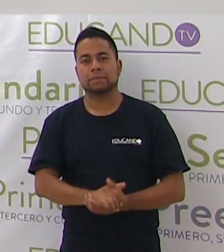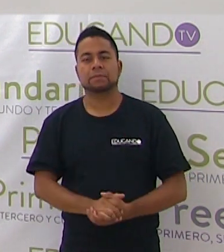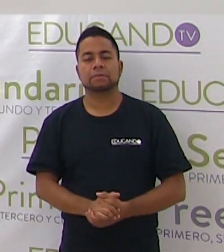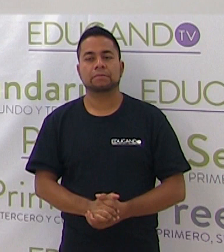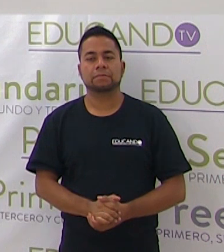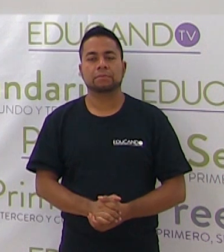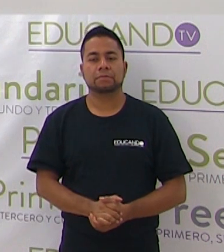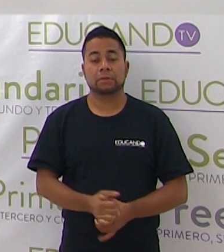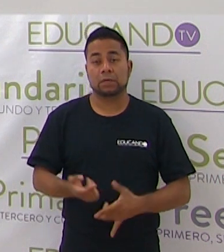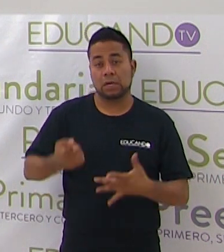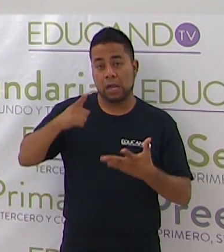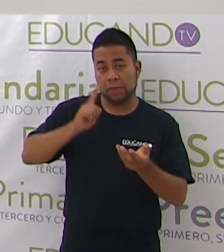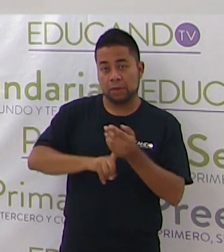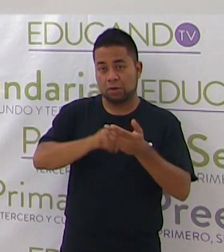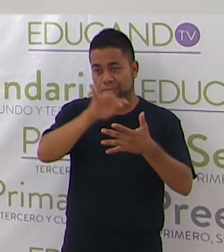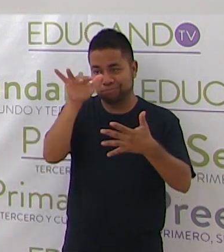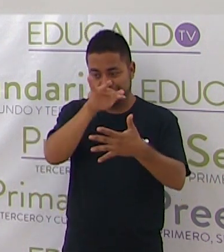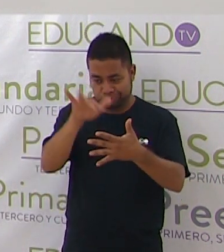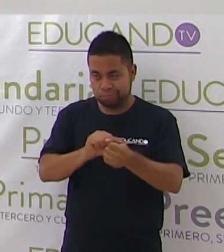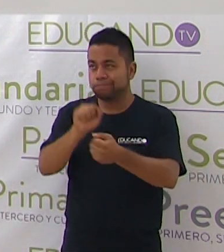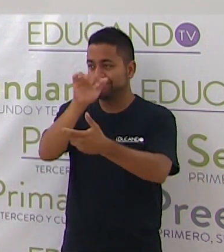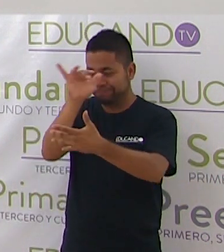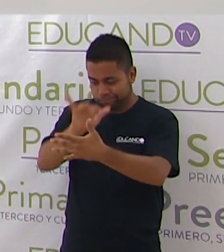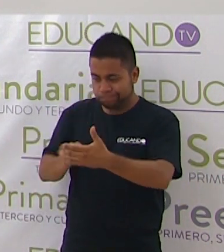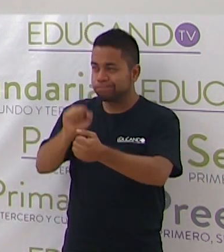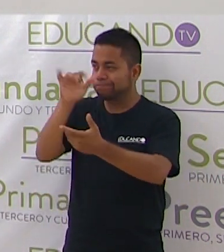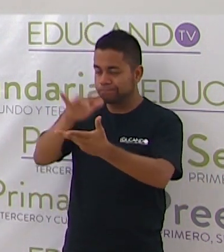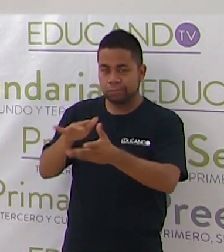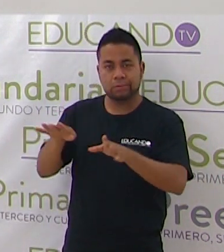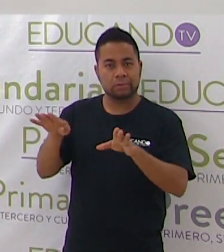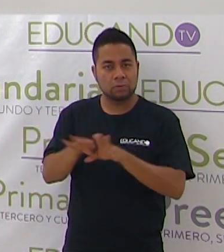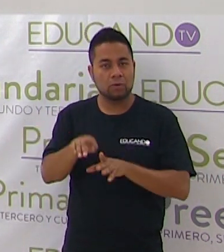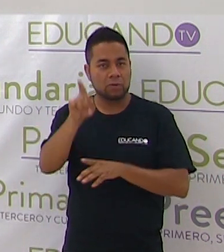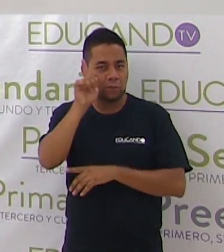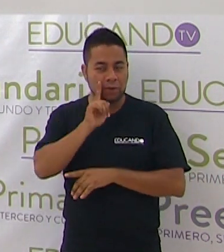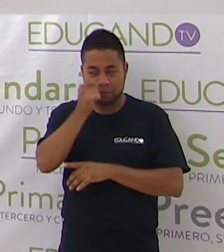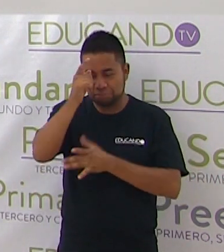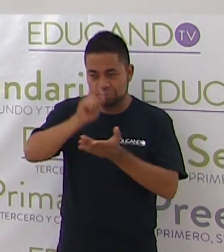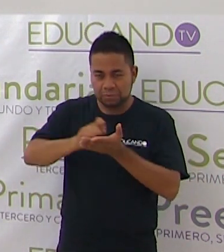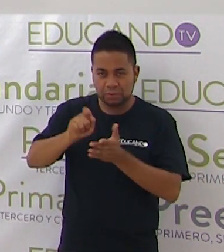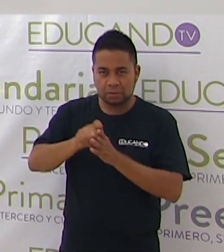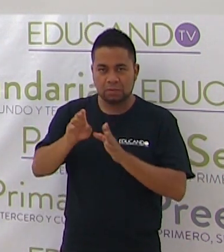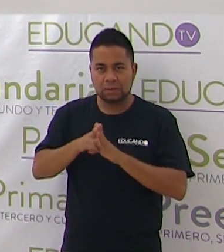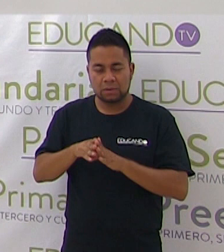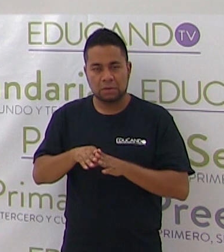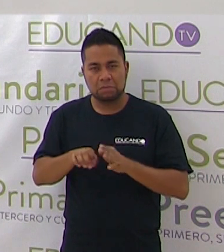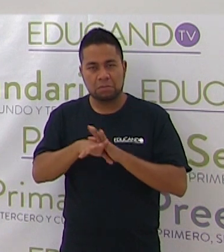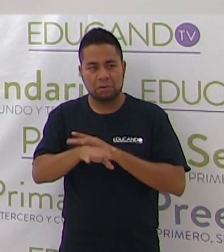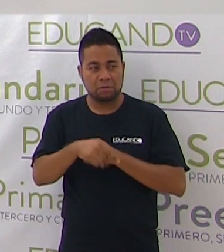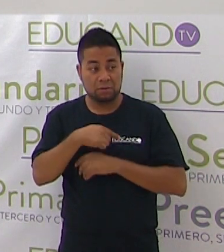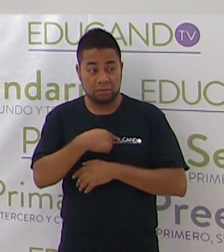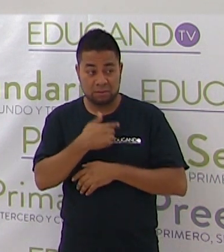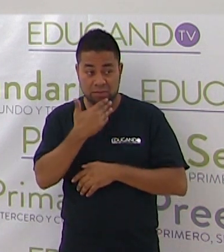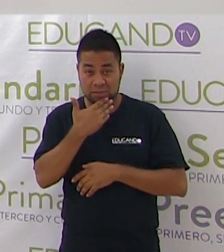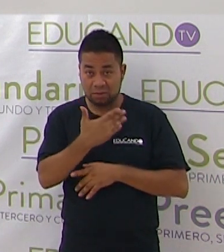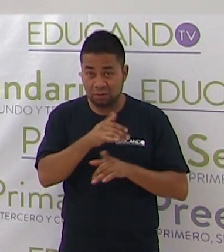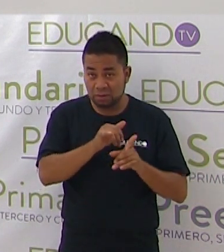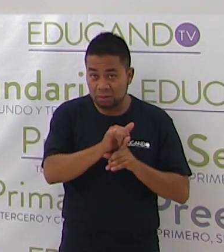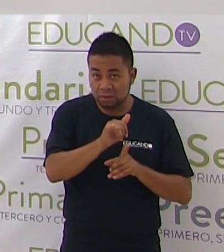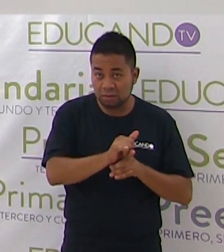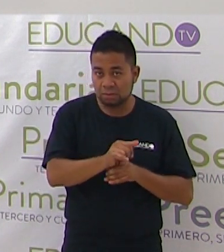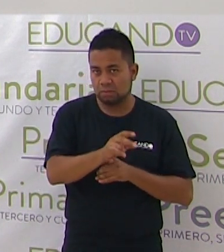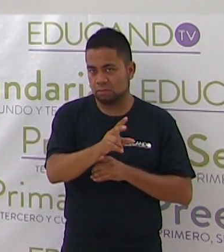En todo el texto podemos darnos cuenta cómo ella no le hace gracia, por ejemplo, que